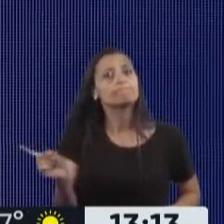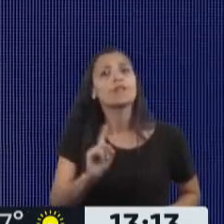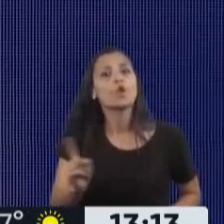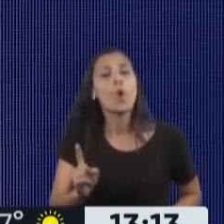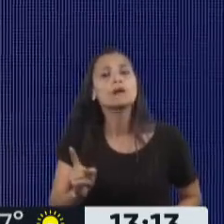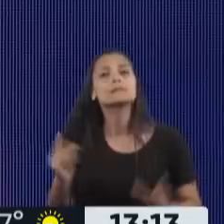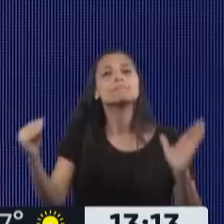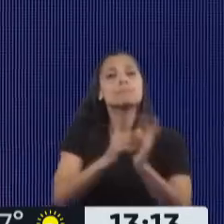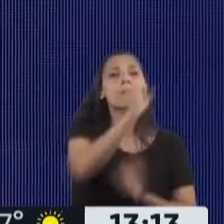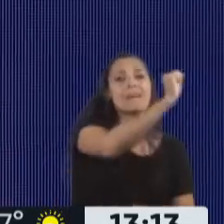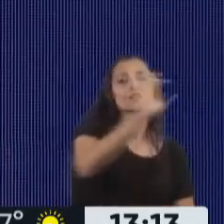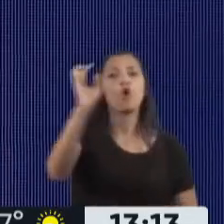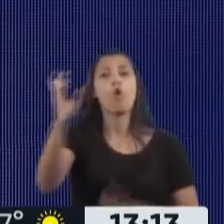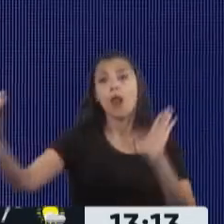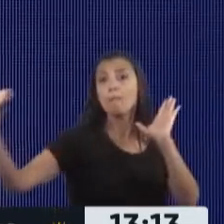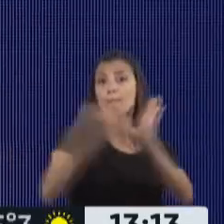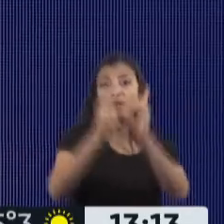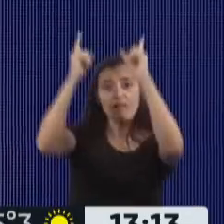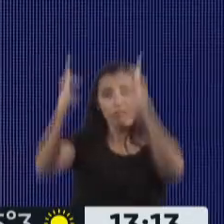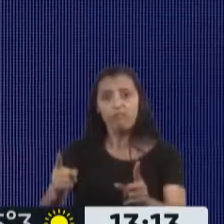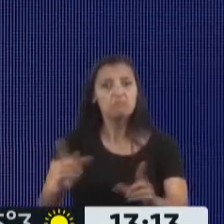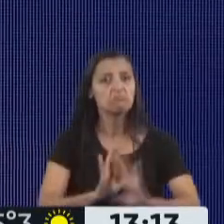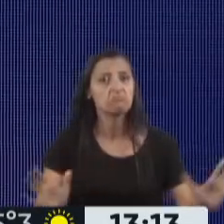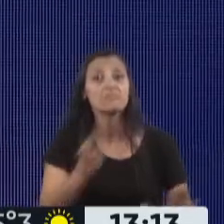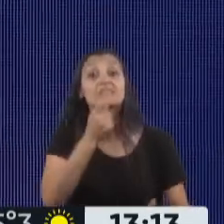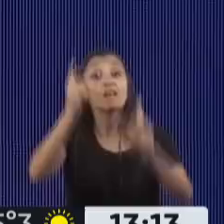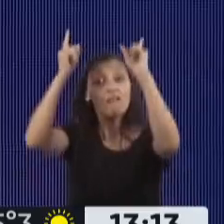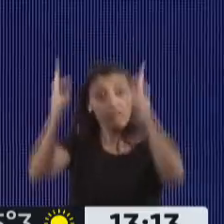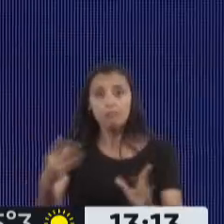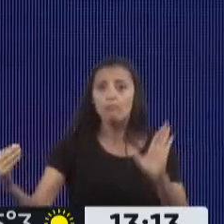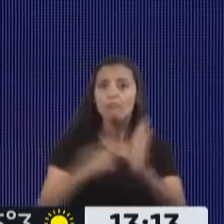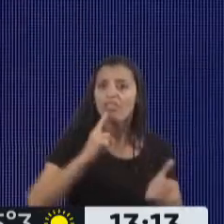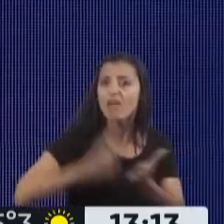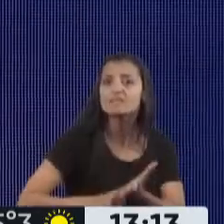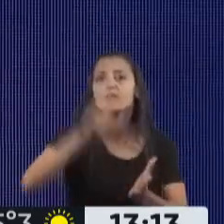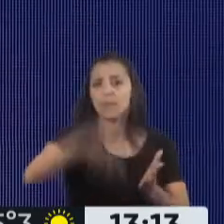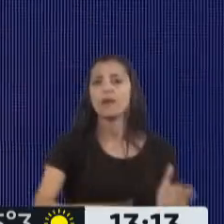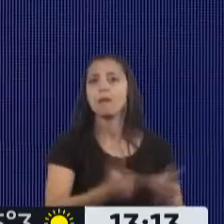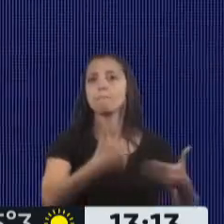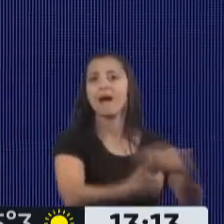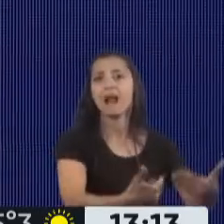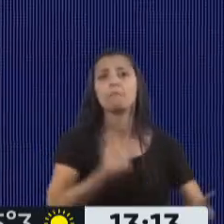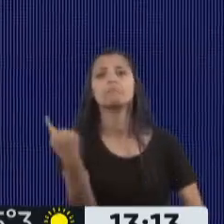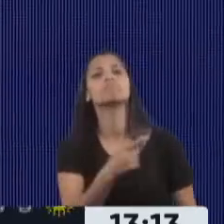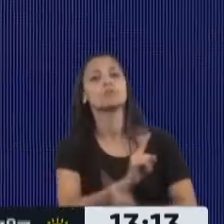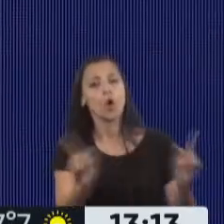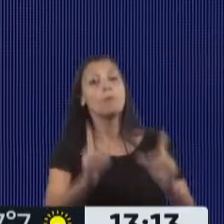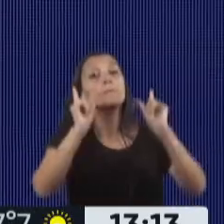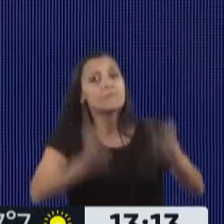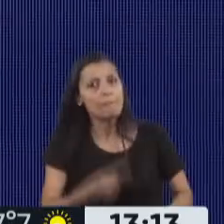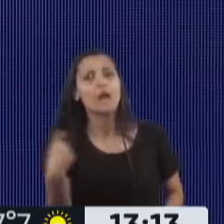el tipo de cambio, porque si uno fija el tipo de cambio, esto ocurre más rápido. Y como si todo esto fuera poco, lo